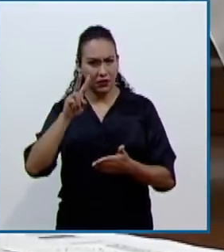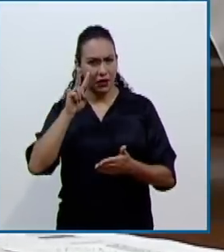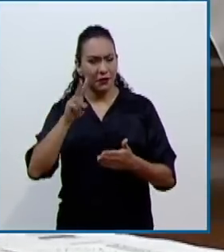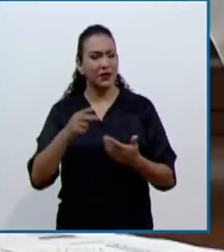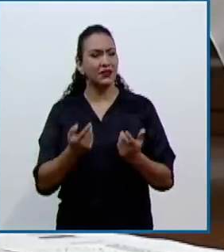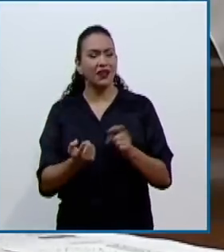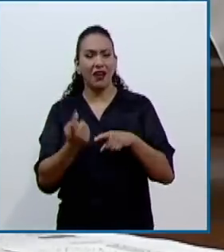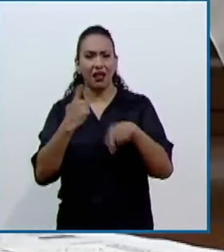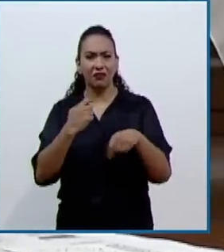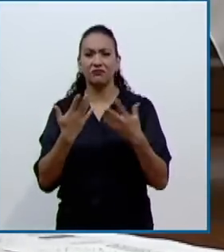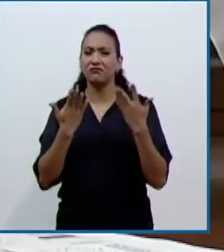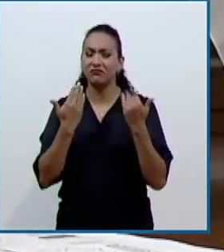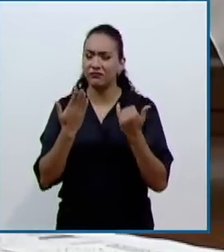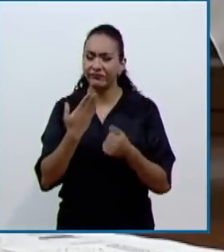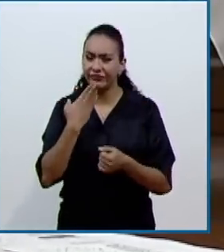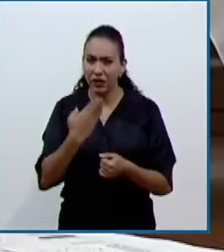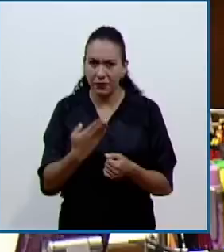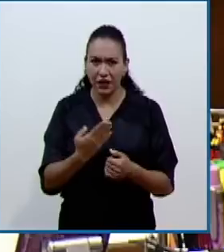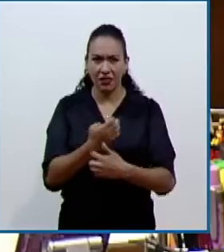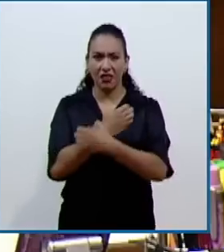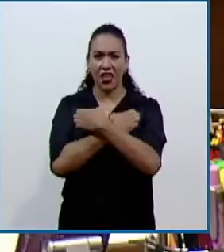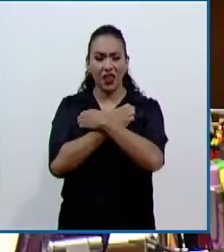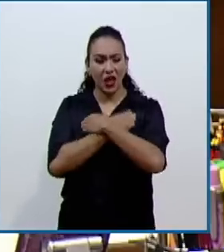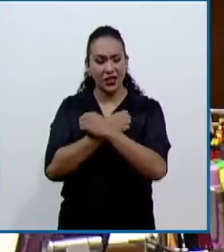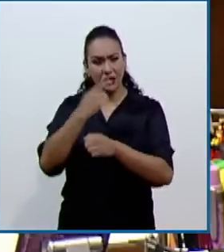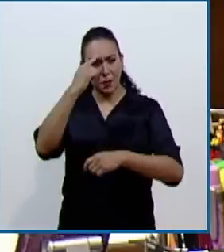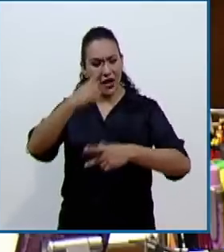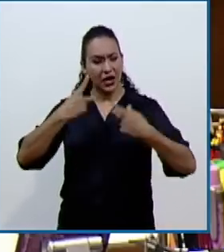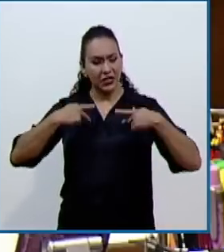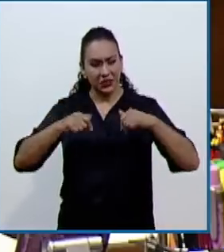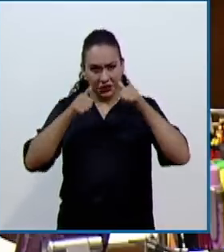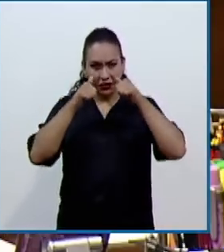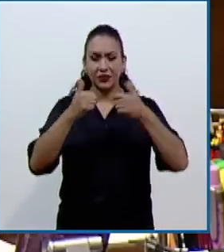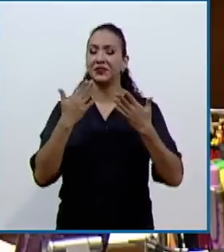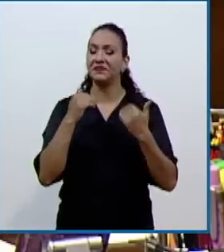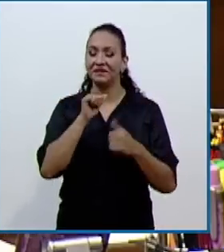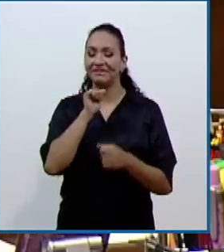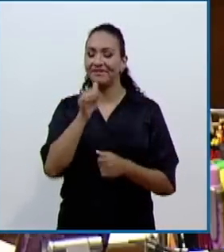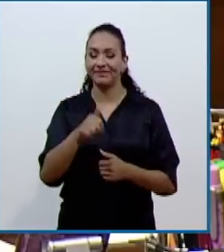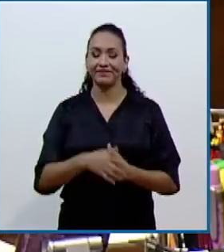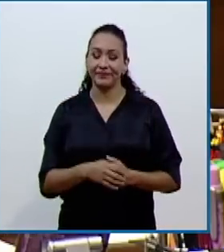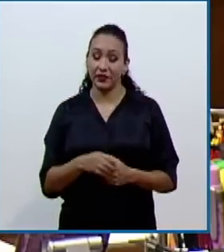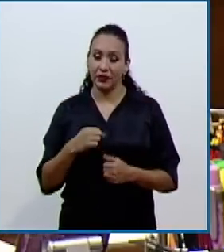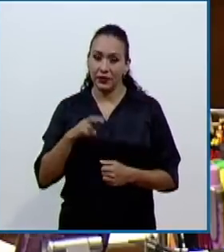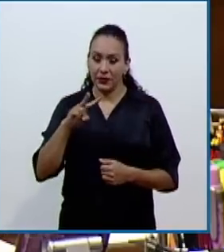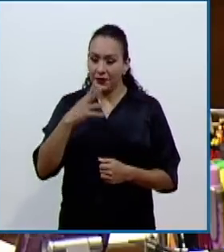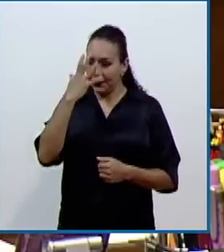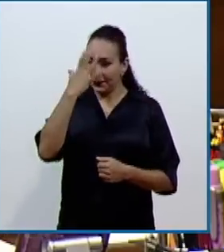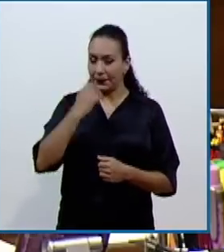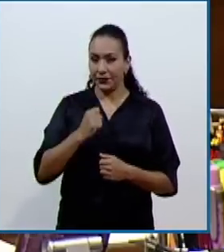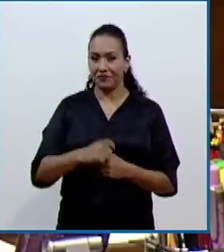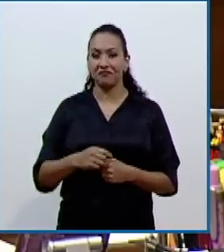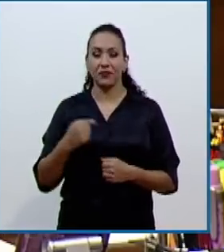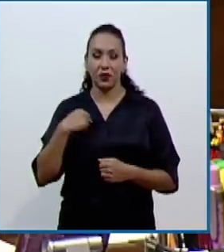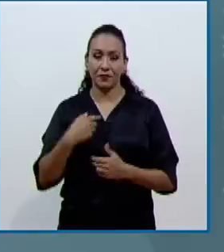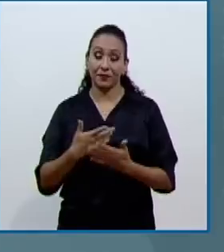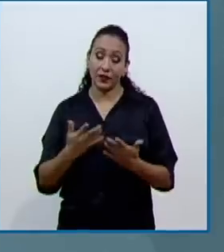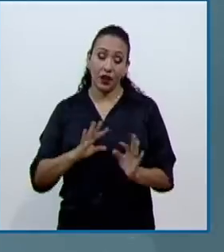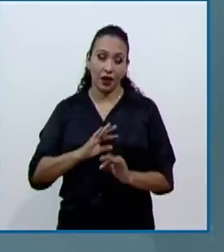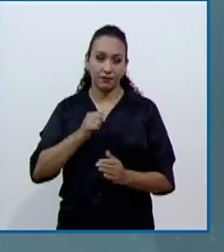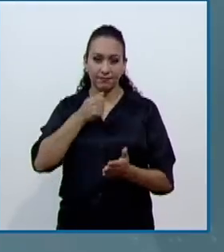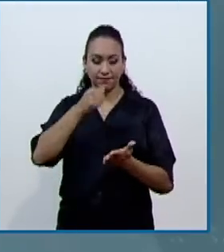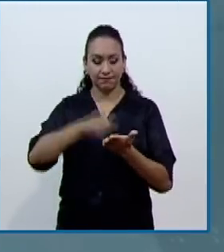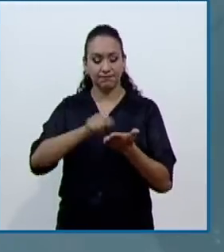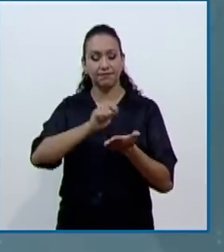empatía, solidaridad y educación cívica. Finalmente, en línea con los principios expresados, declino ser incorporada